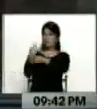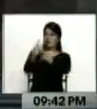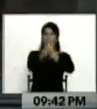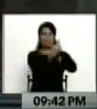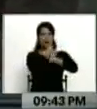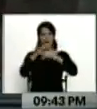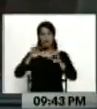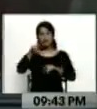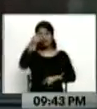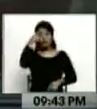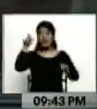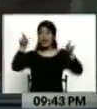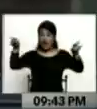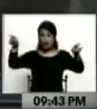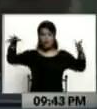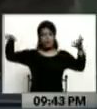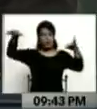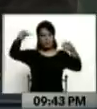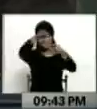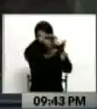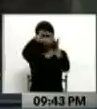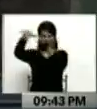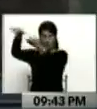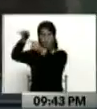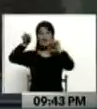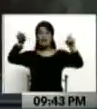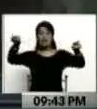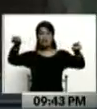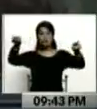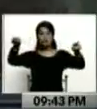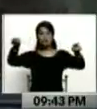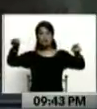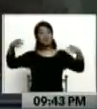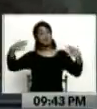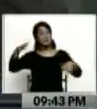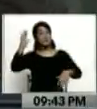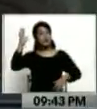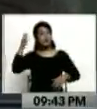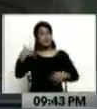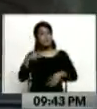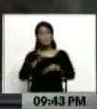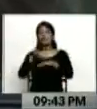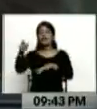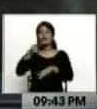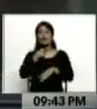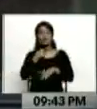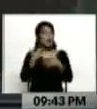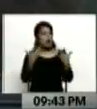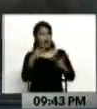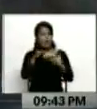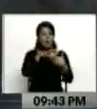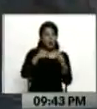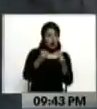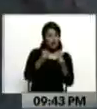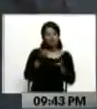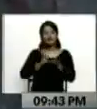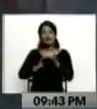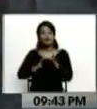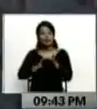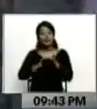imperios cuando los imperios entran en crisis son muy peligrosos porque recurren siempre a la